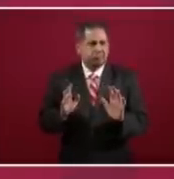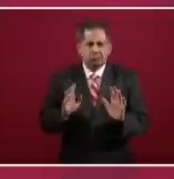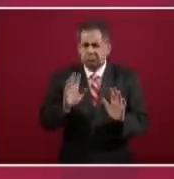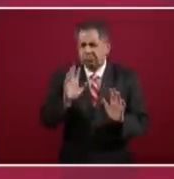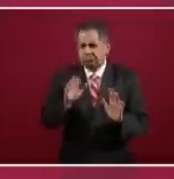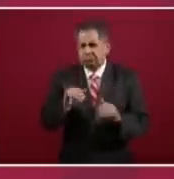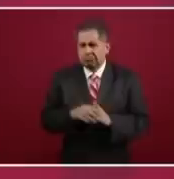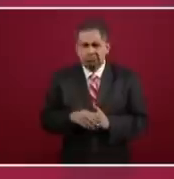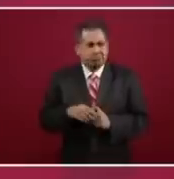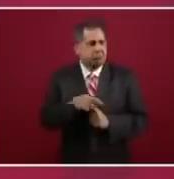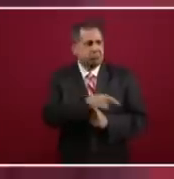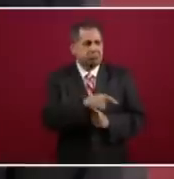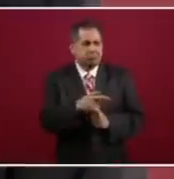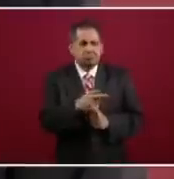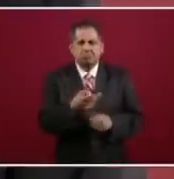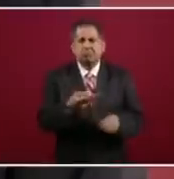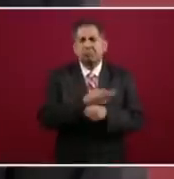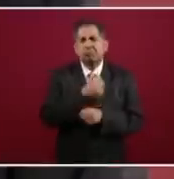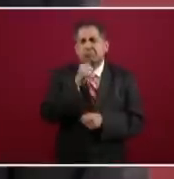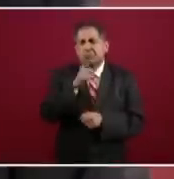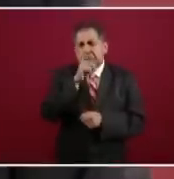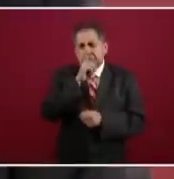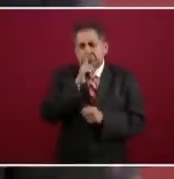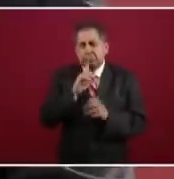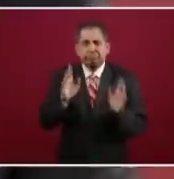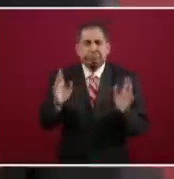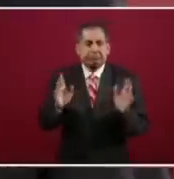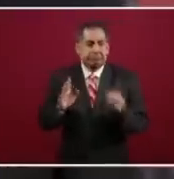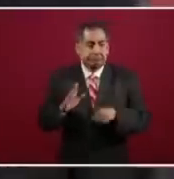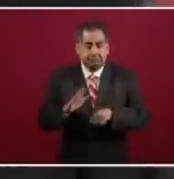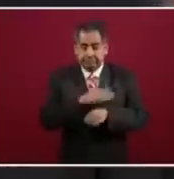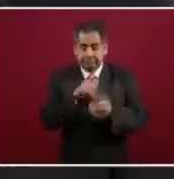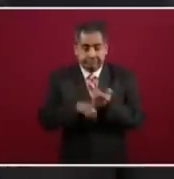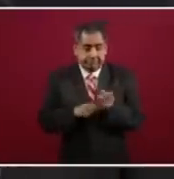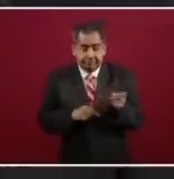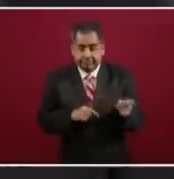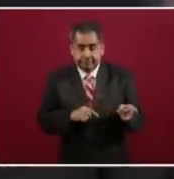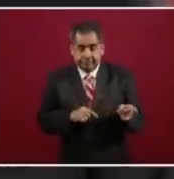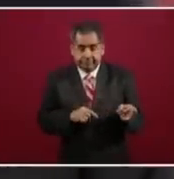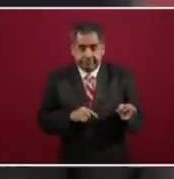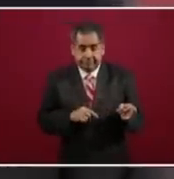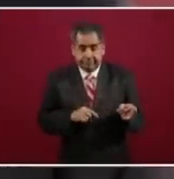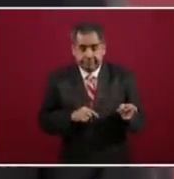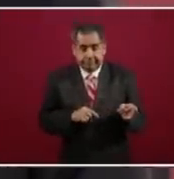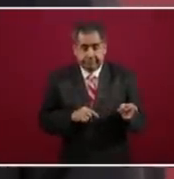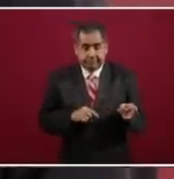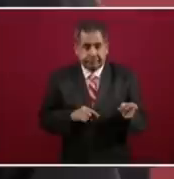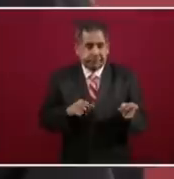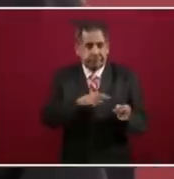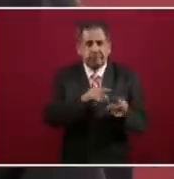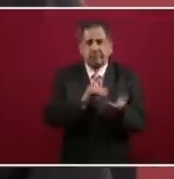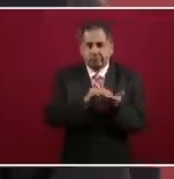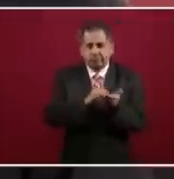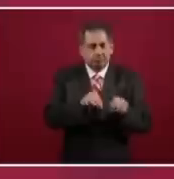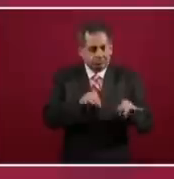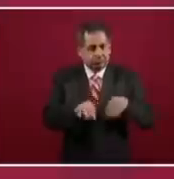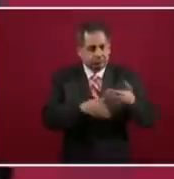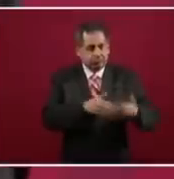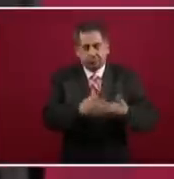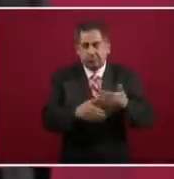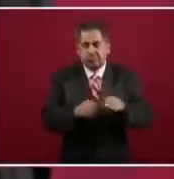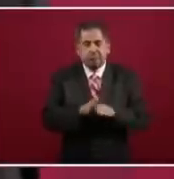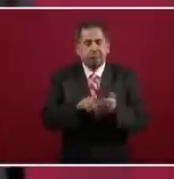no logran nada porque este se está trabajando